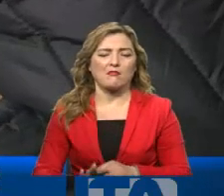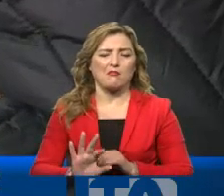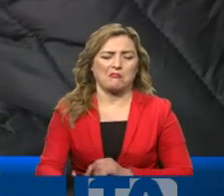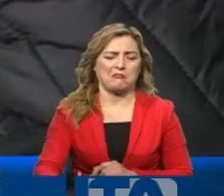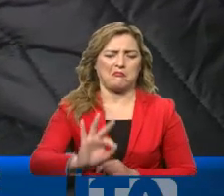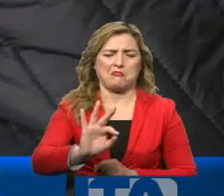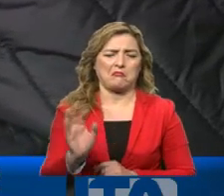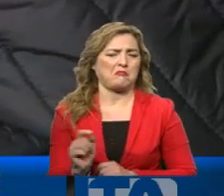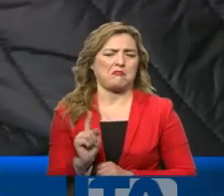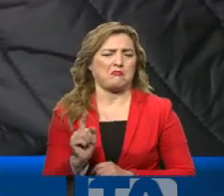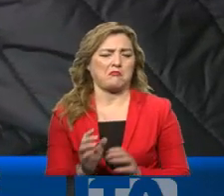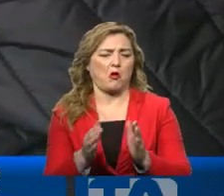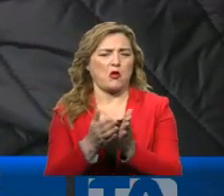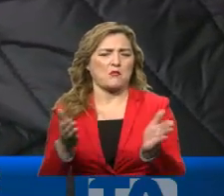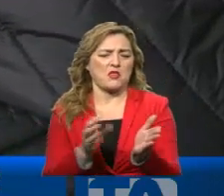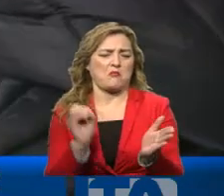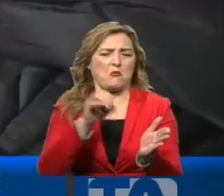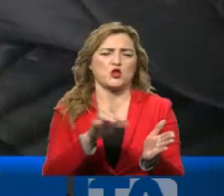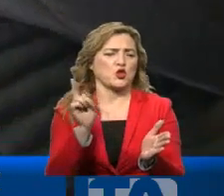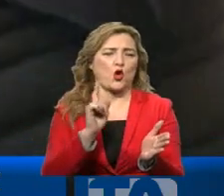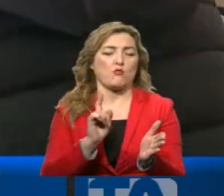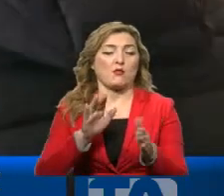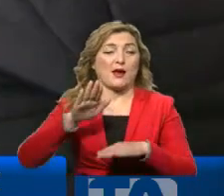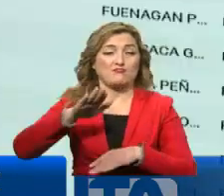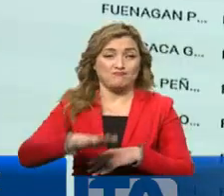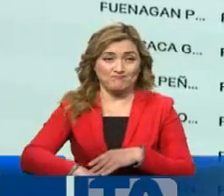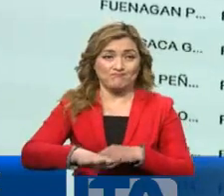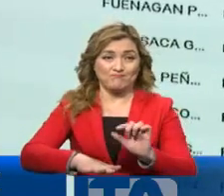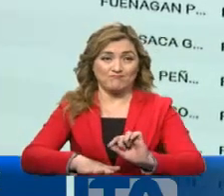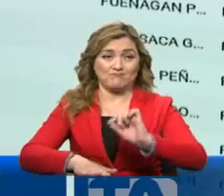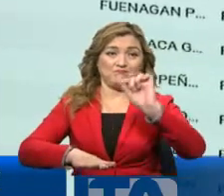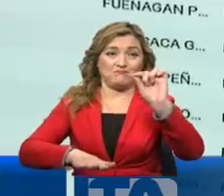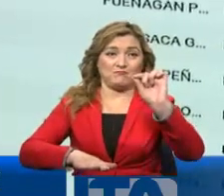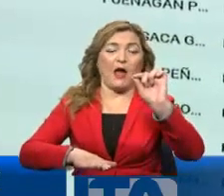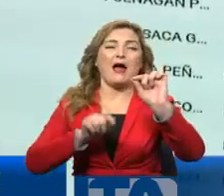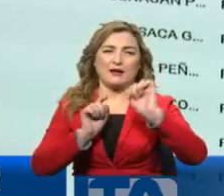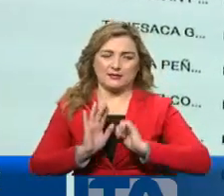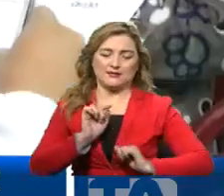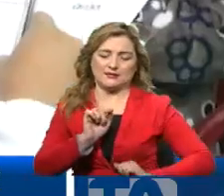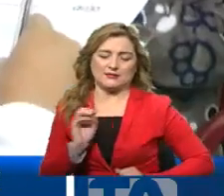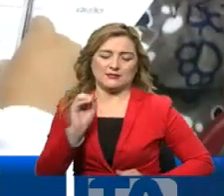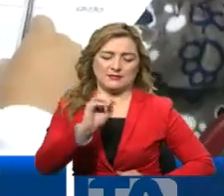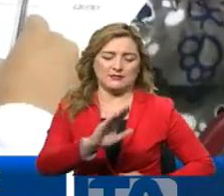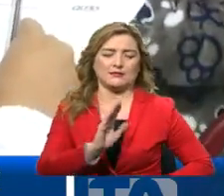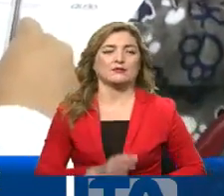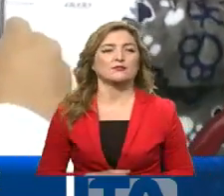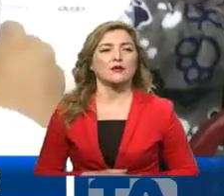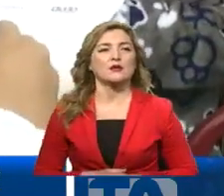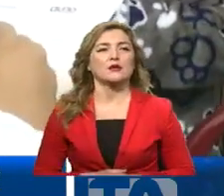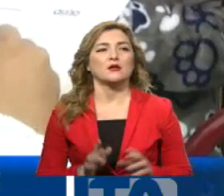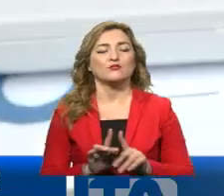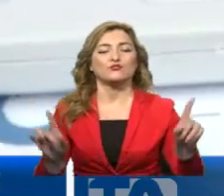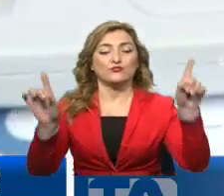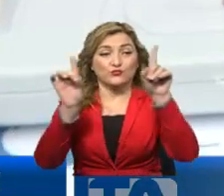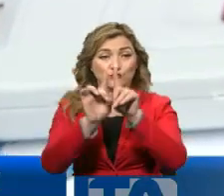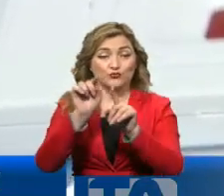solo su basura. Estos pacientes positivos están registrados en una base de datos que arrojan las brigadas médicas